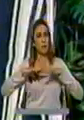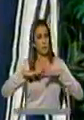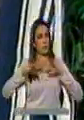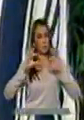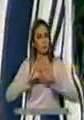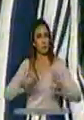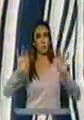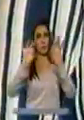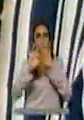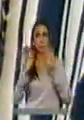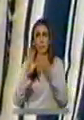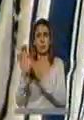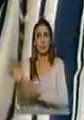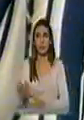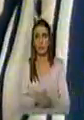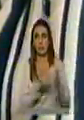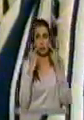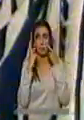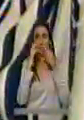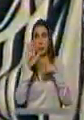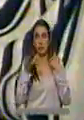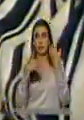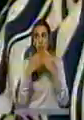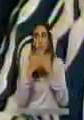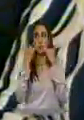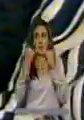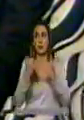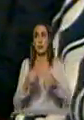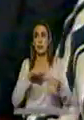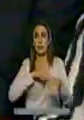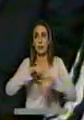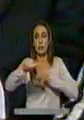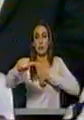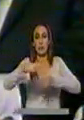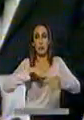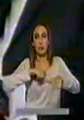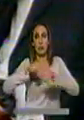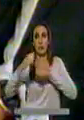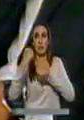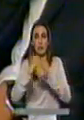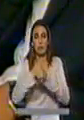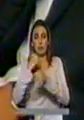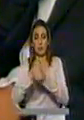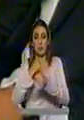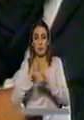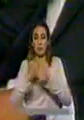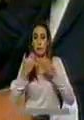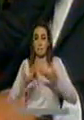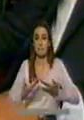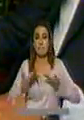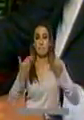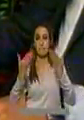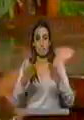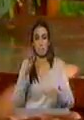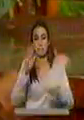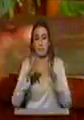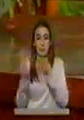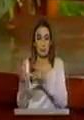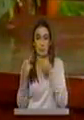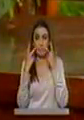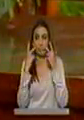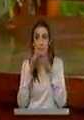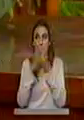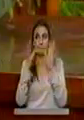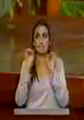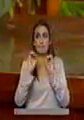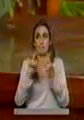súper interesante, y para eso están todas las agencias de viajes y los operadores de turismo, para poder nosotros darles ese abanico de